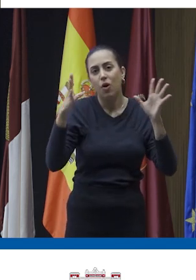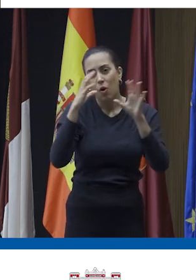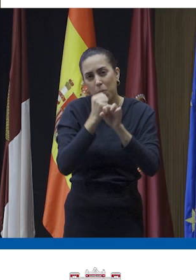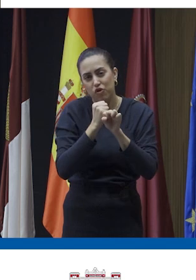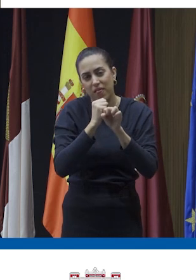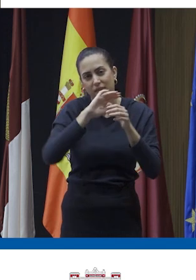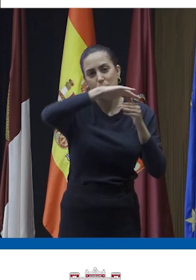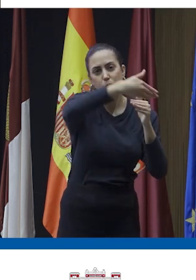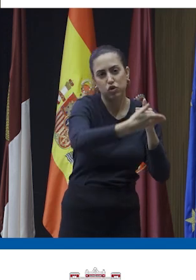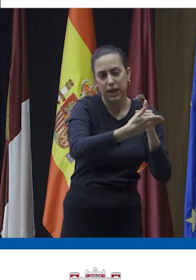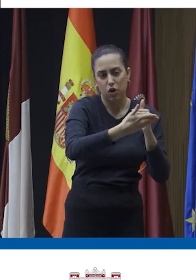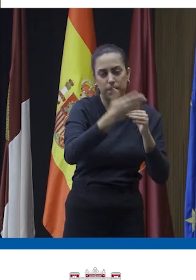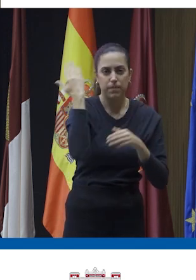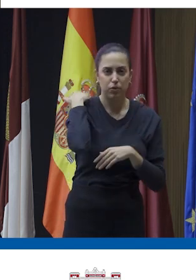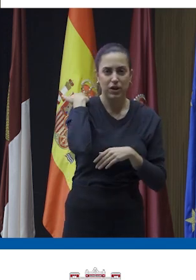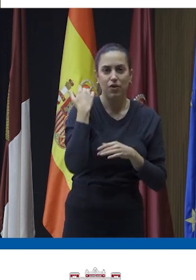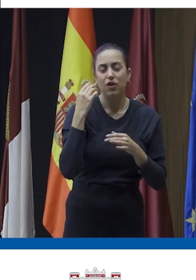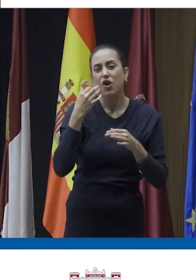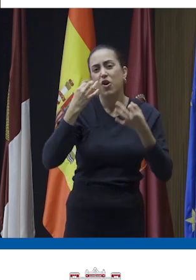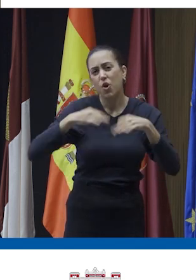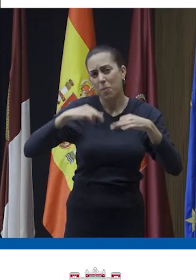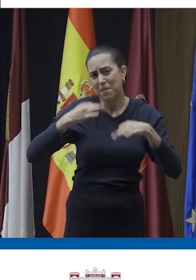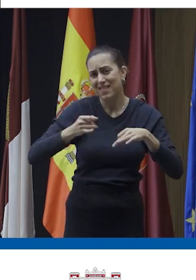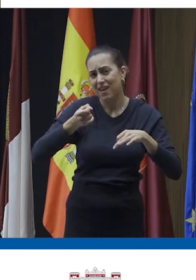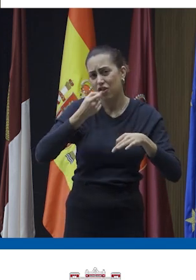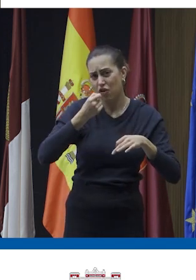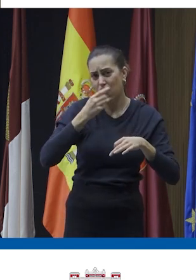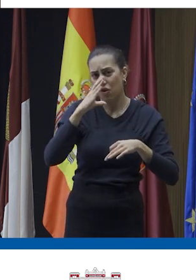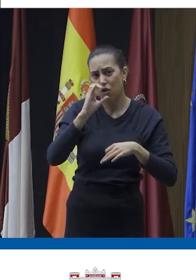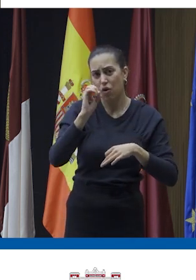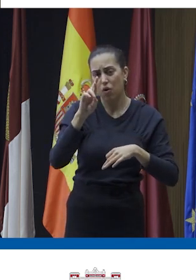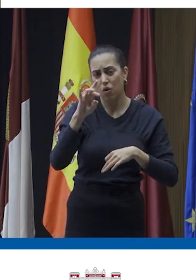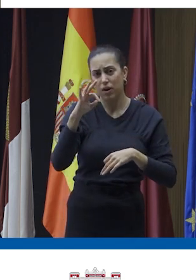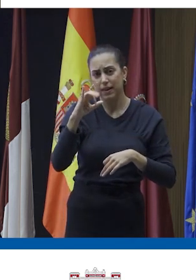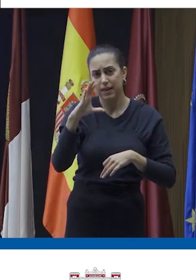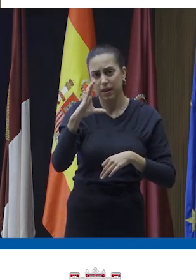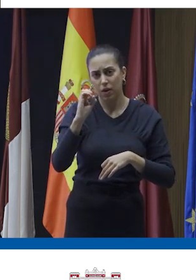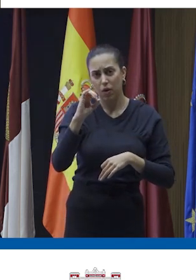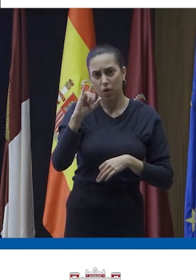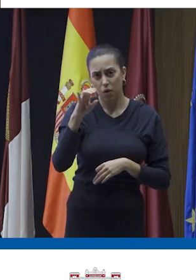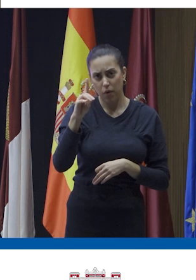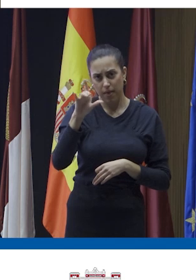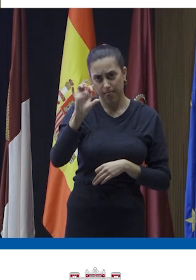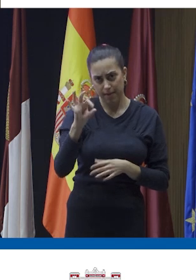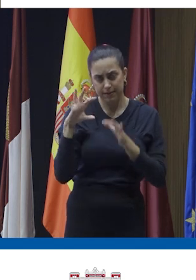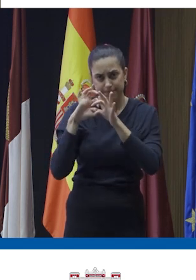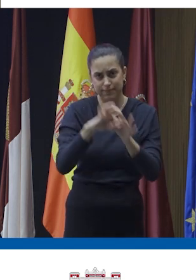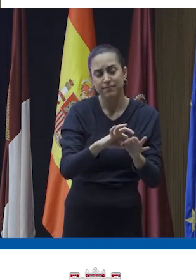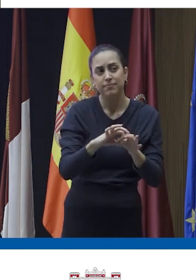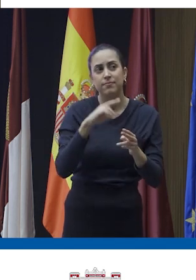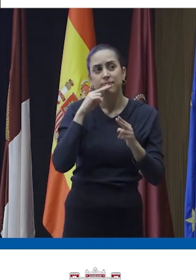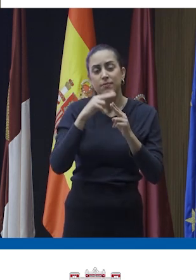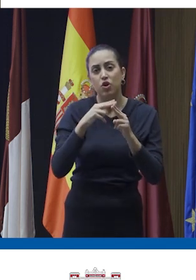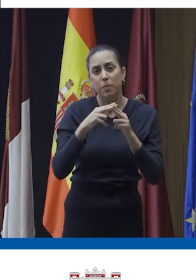posterior, que normalmente se encuentra asociada a corticoides y la conocemos como catarata subcapsular posterior. Bueno, aquí os pongo también